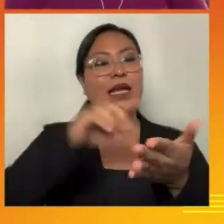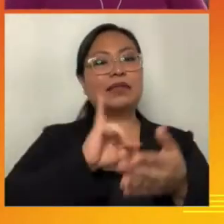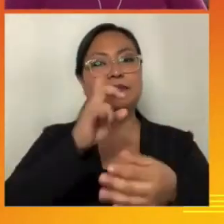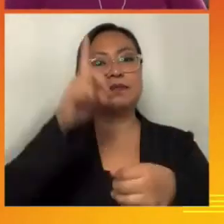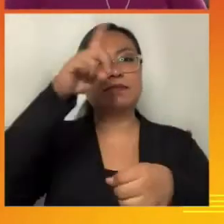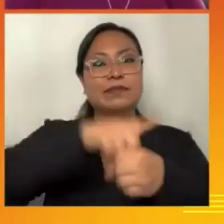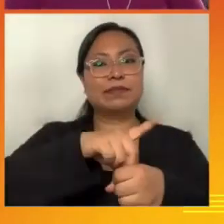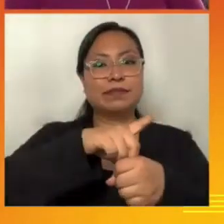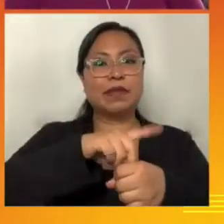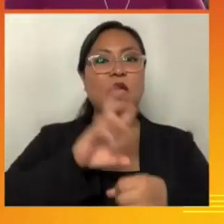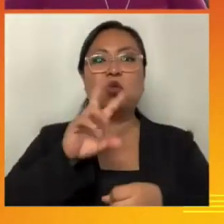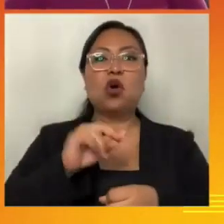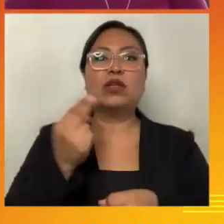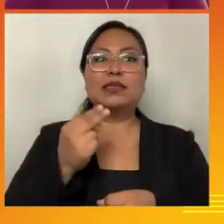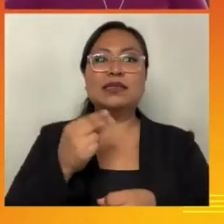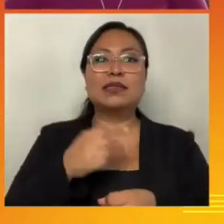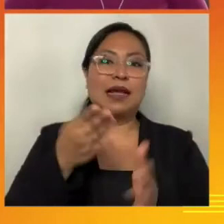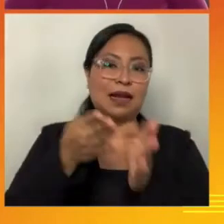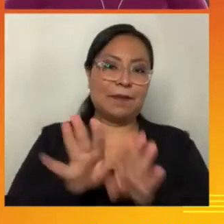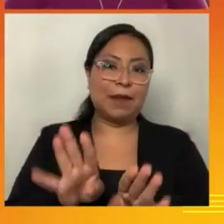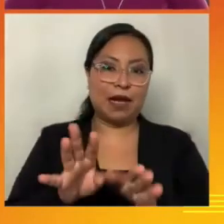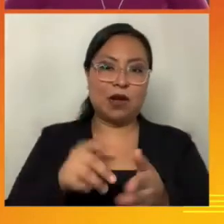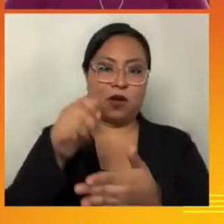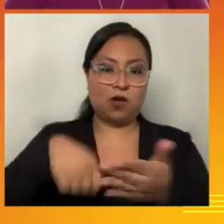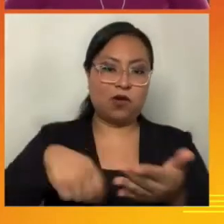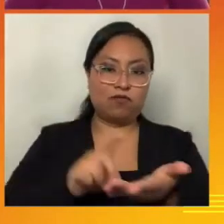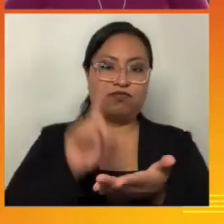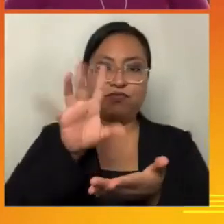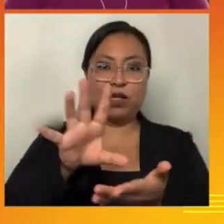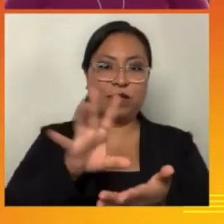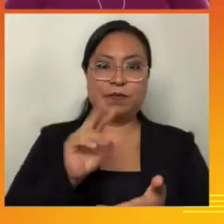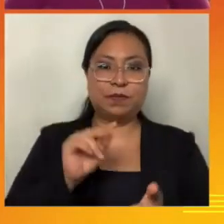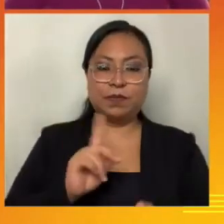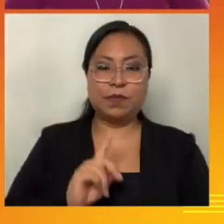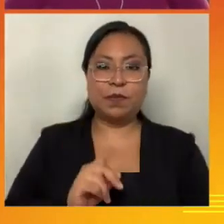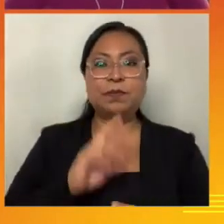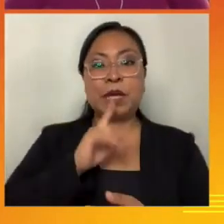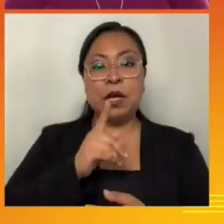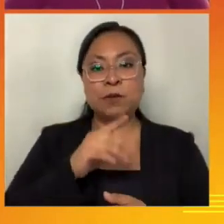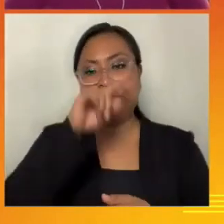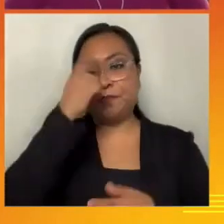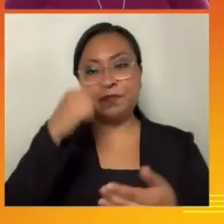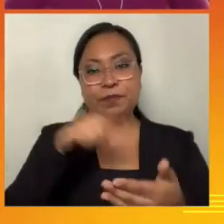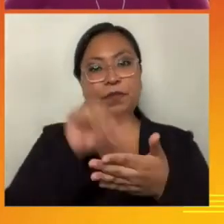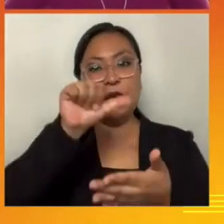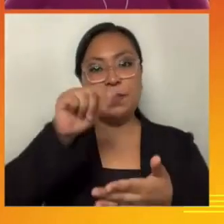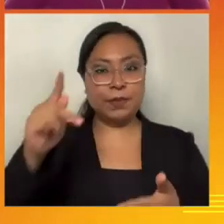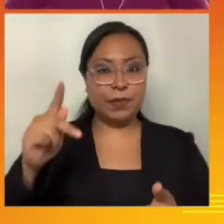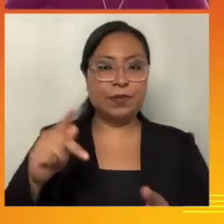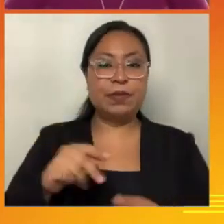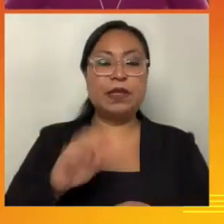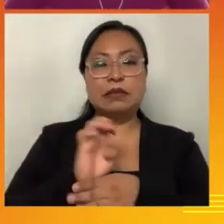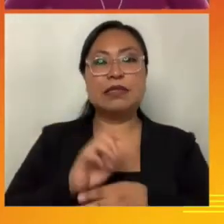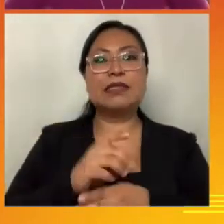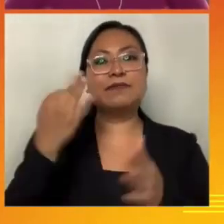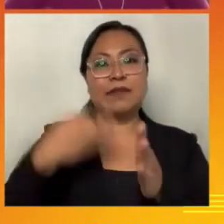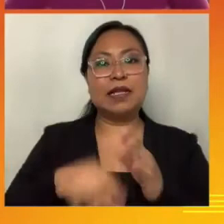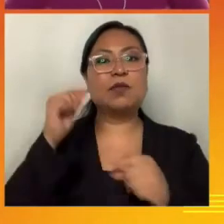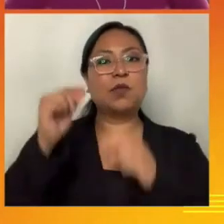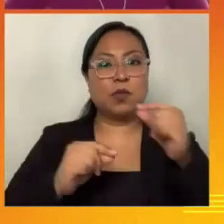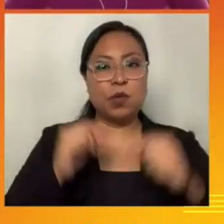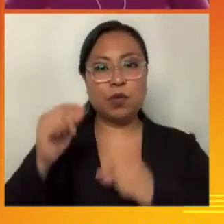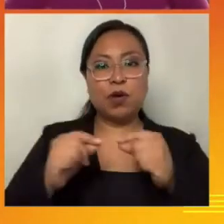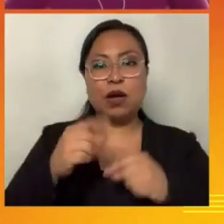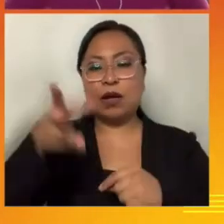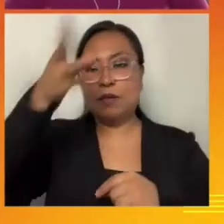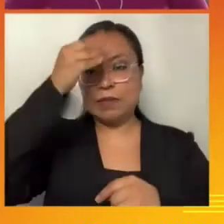inmediatas, y que las personas se sientan seguras de que todas estas donaciones pues van a llegar efectivamente a la causa por la que se